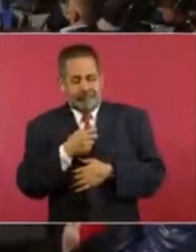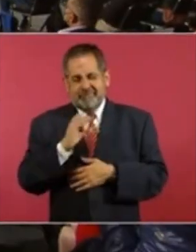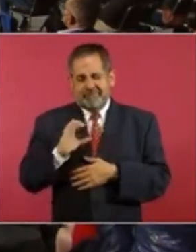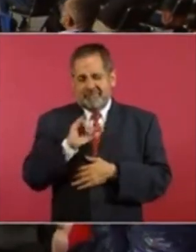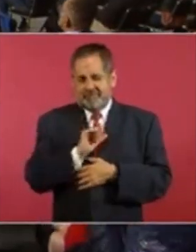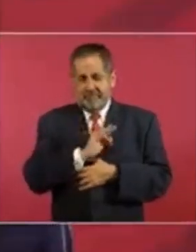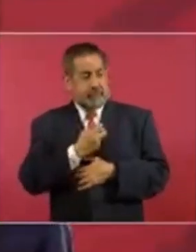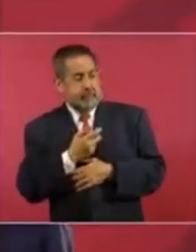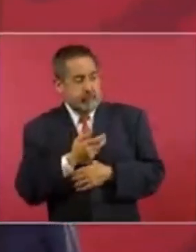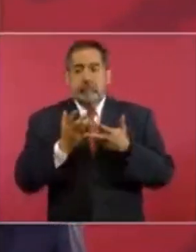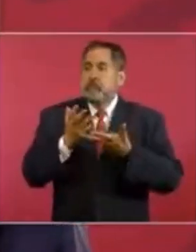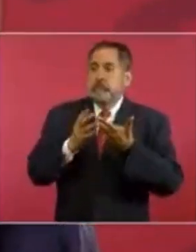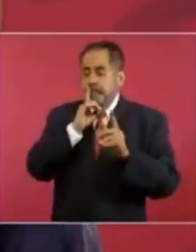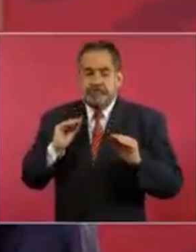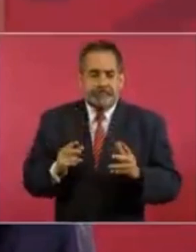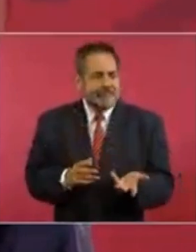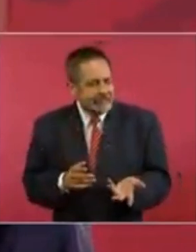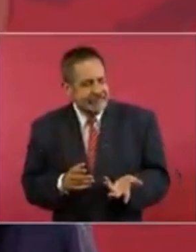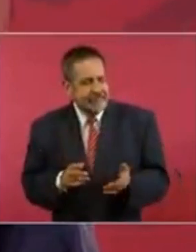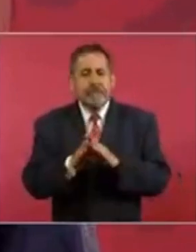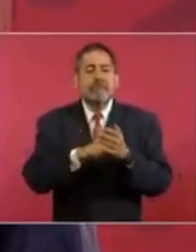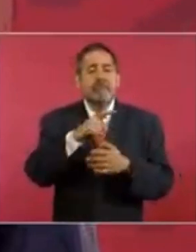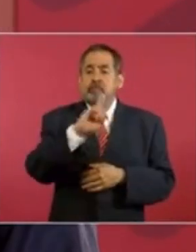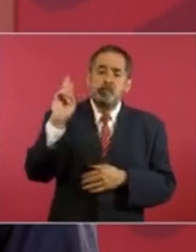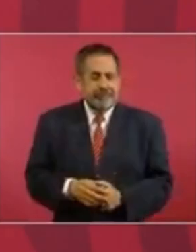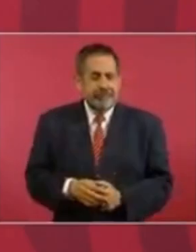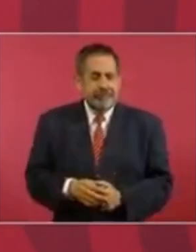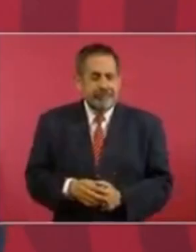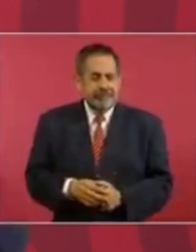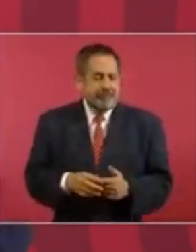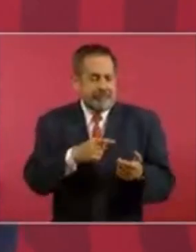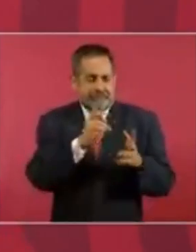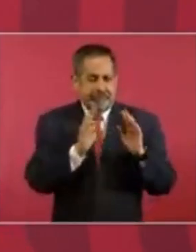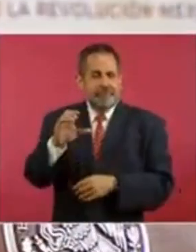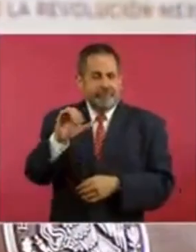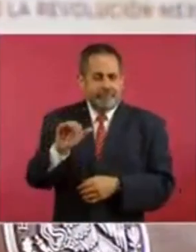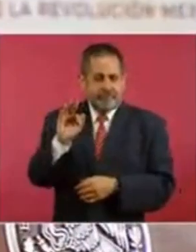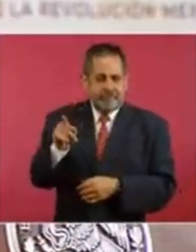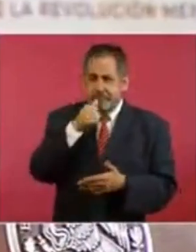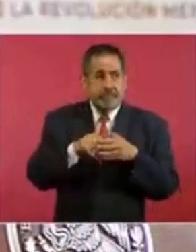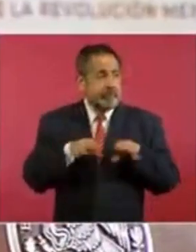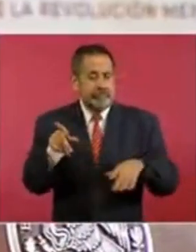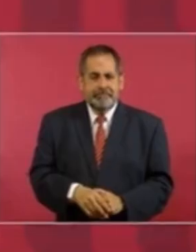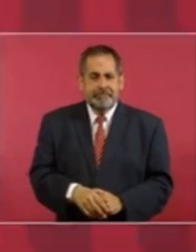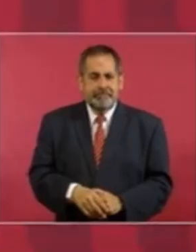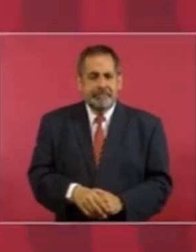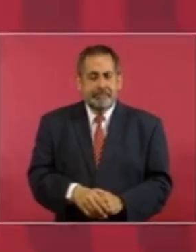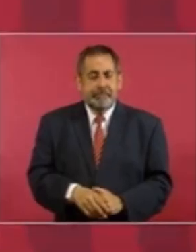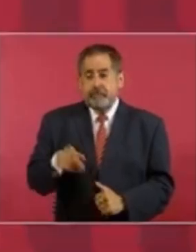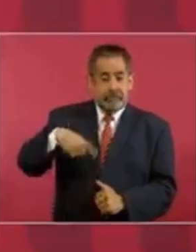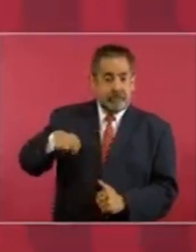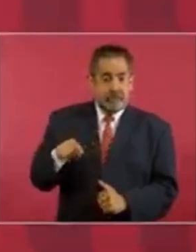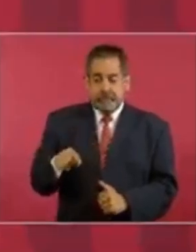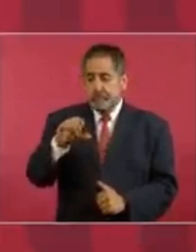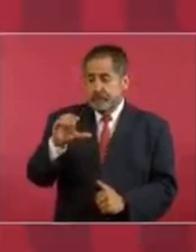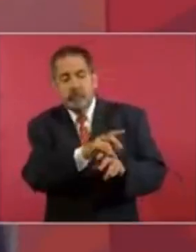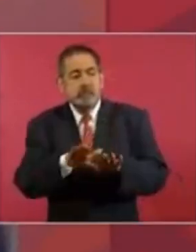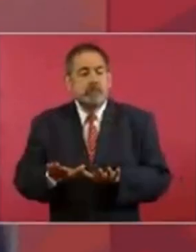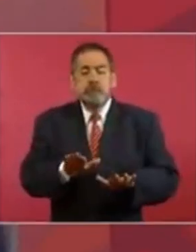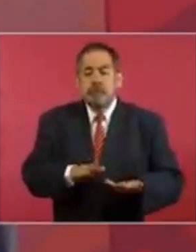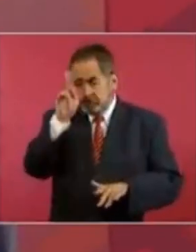los académicos de la Universidad X, Y o Z. Y entonces los